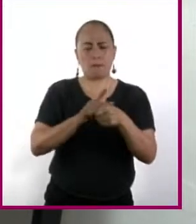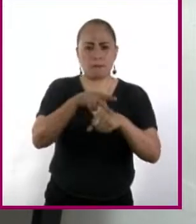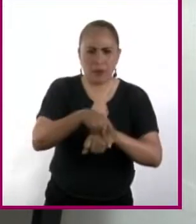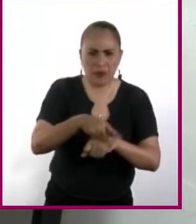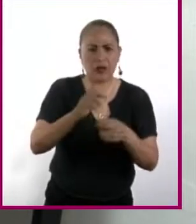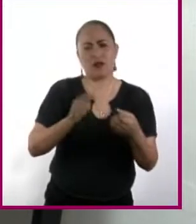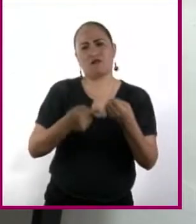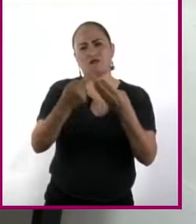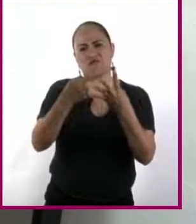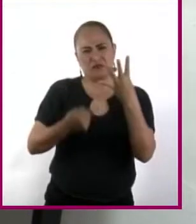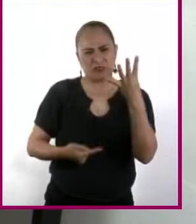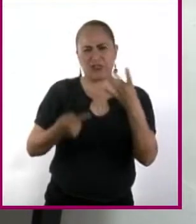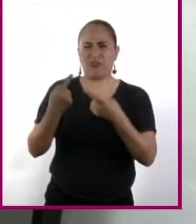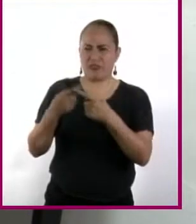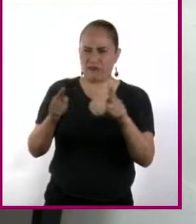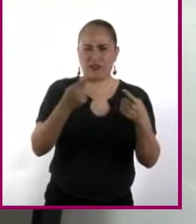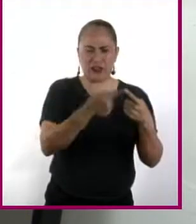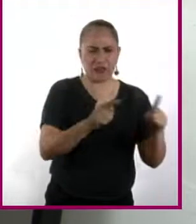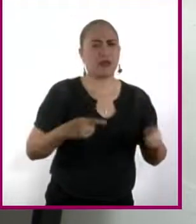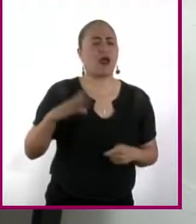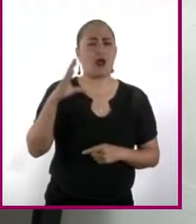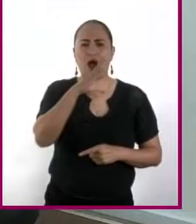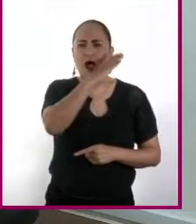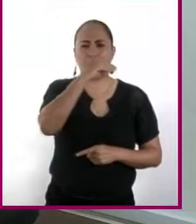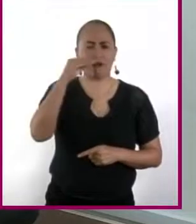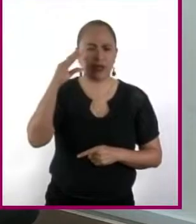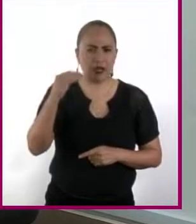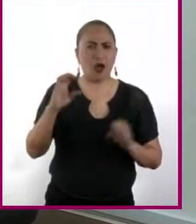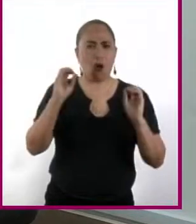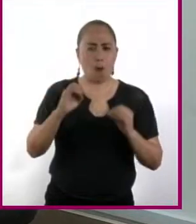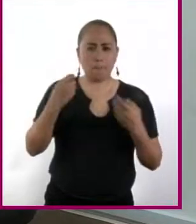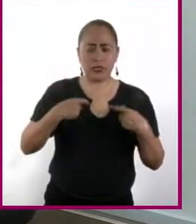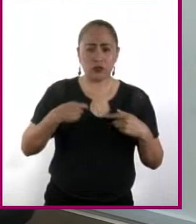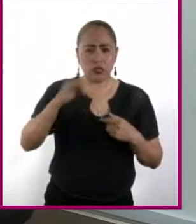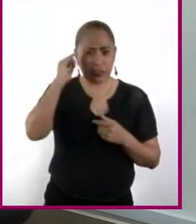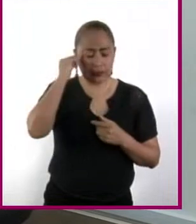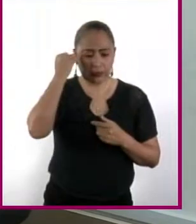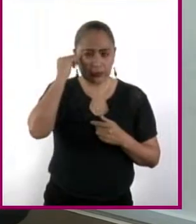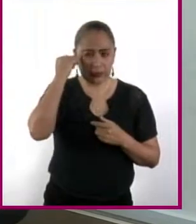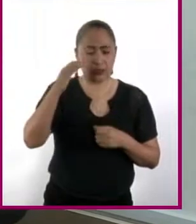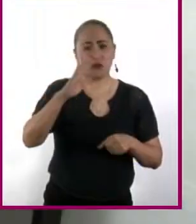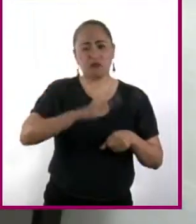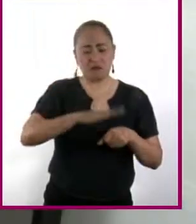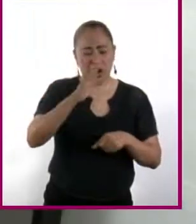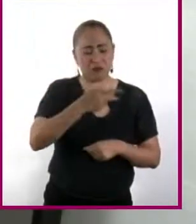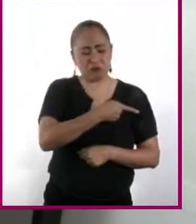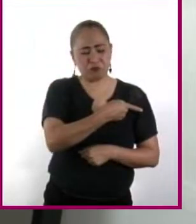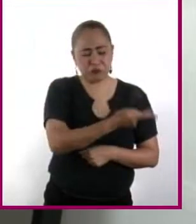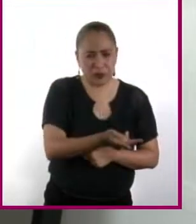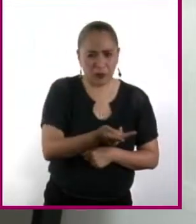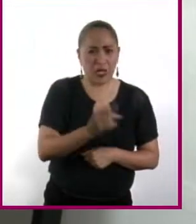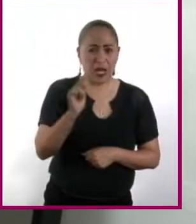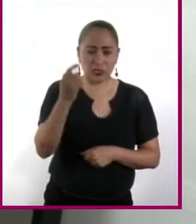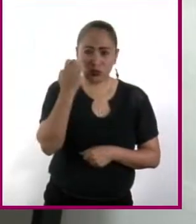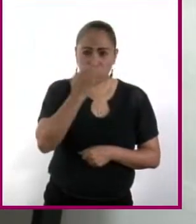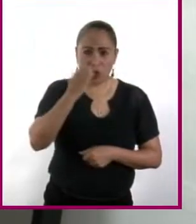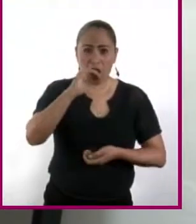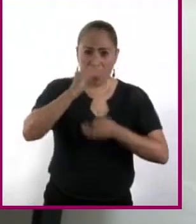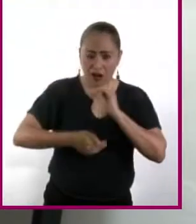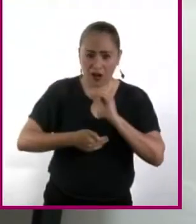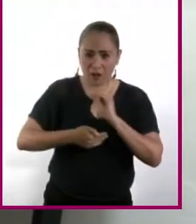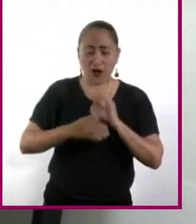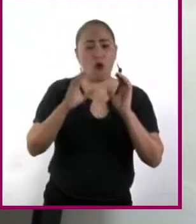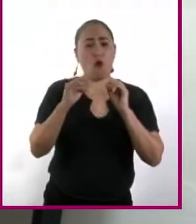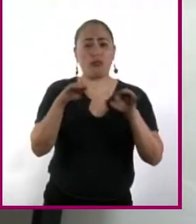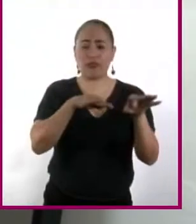etnia. Los afrodescendientes o indígenas tienen más posibilidades de ser pobres y menos de concluir la escuela o lograr